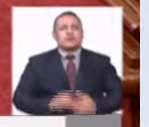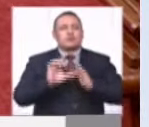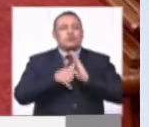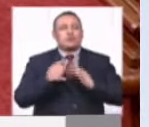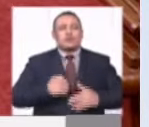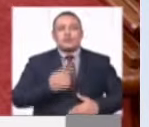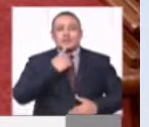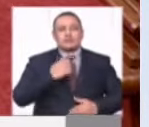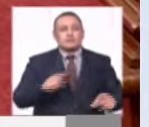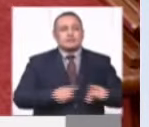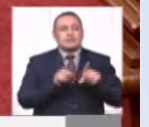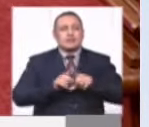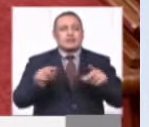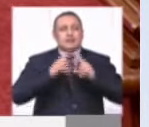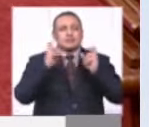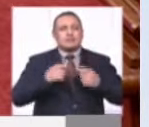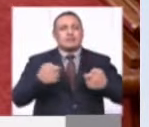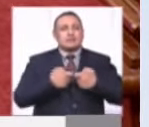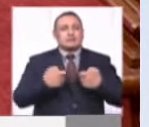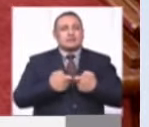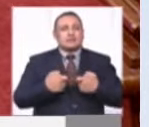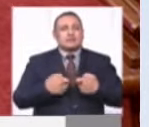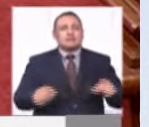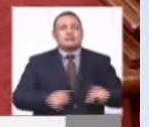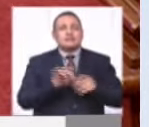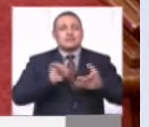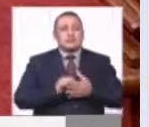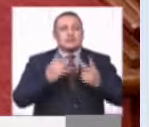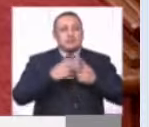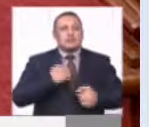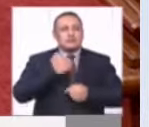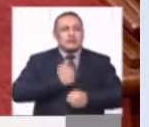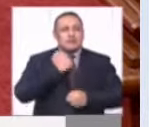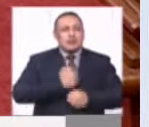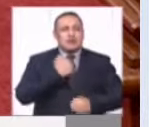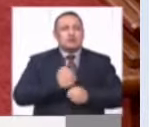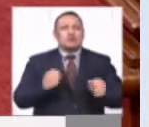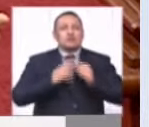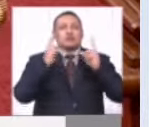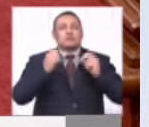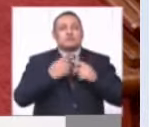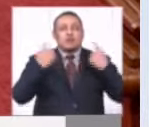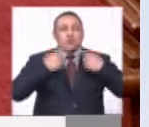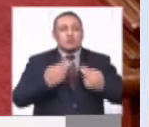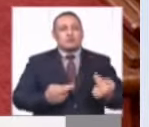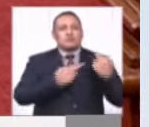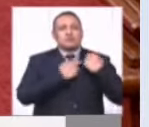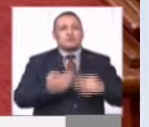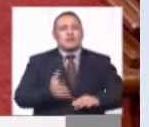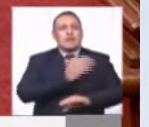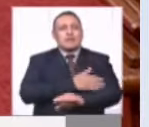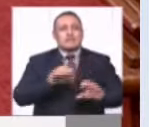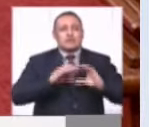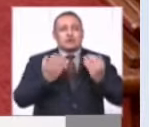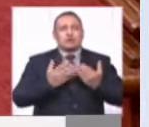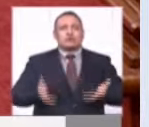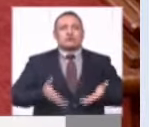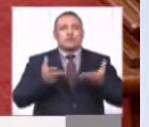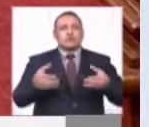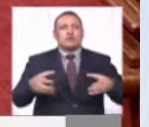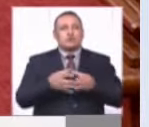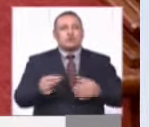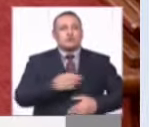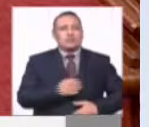Luego está el tema del Internet. Ahí estamos trabajando en el marco de la delegación de facultades anteriores que este Congreso le dio al